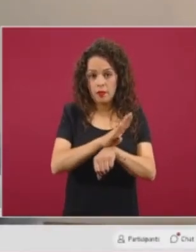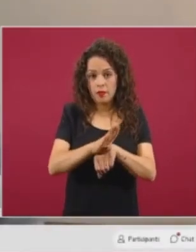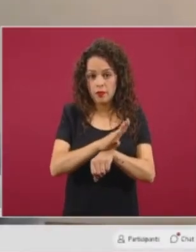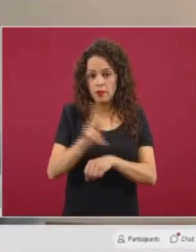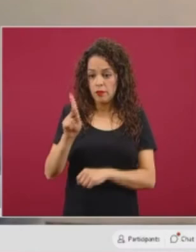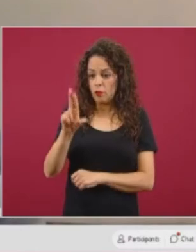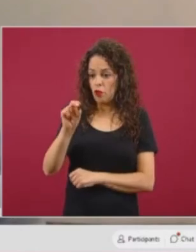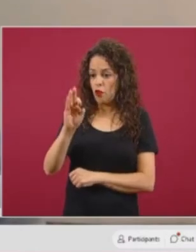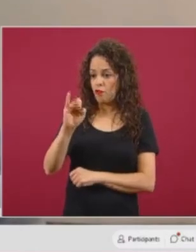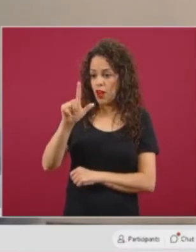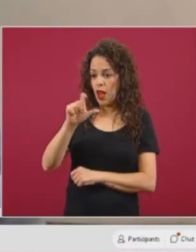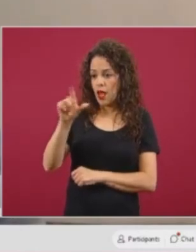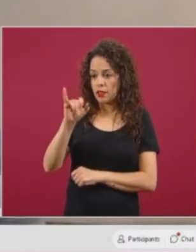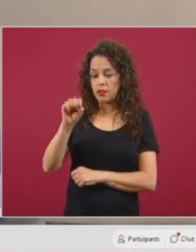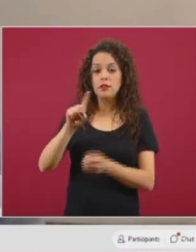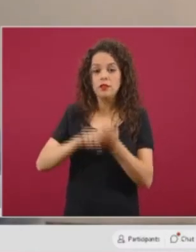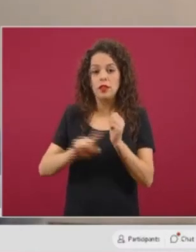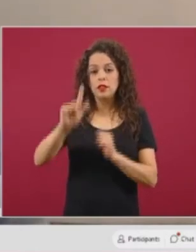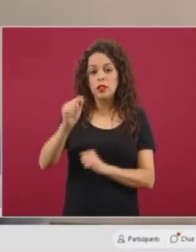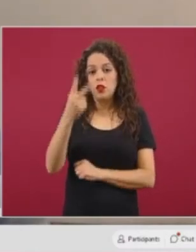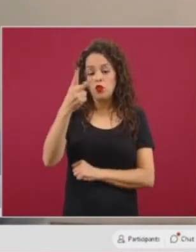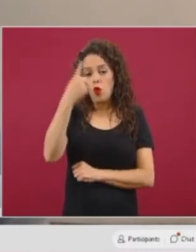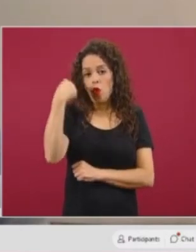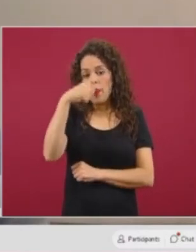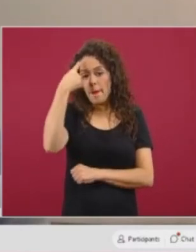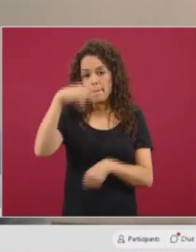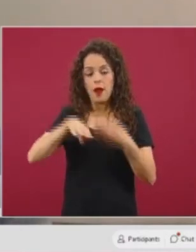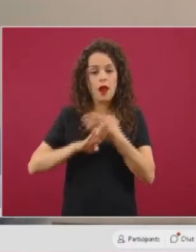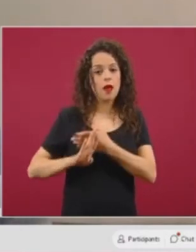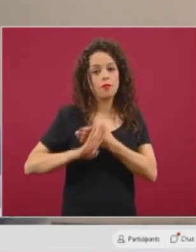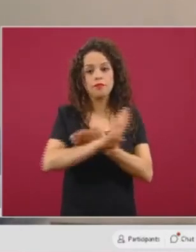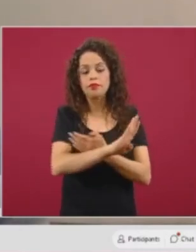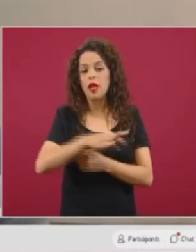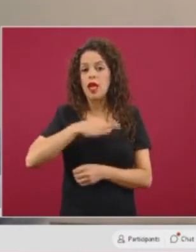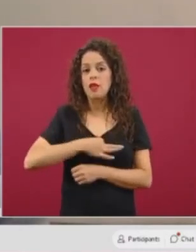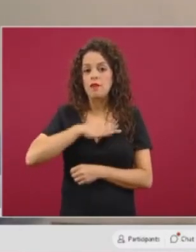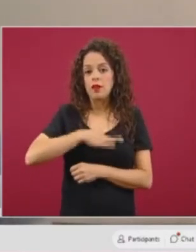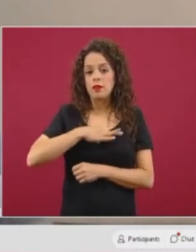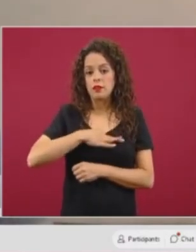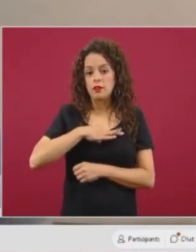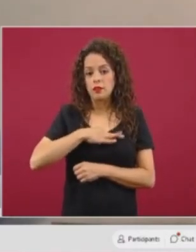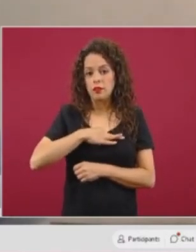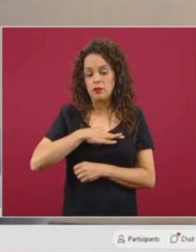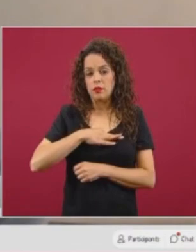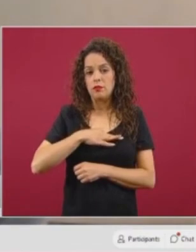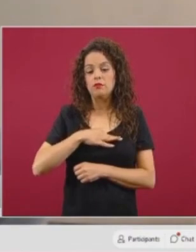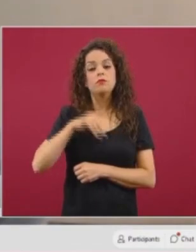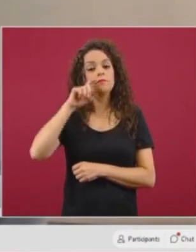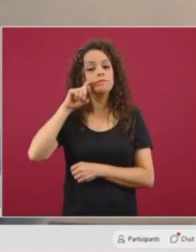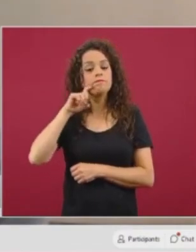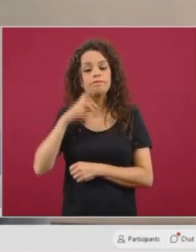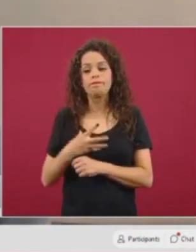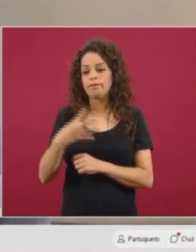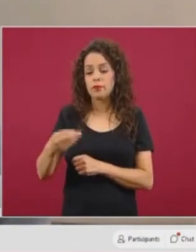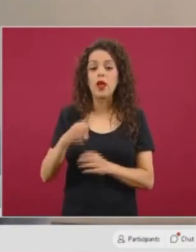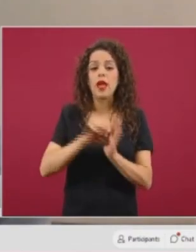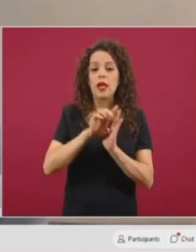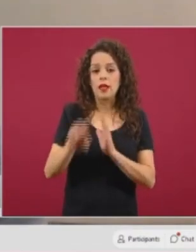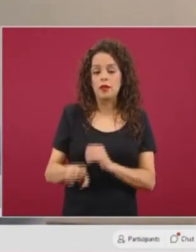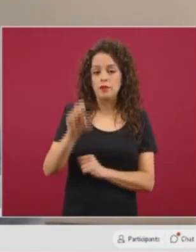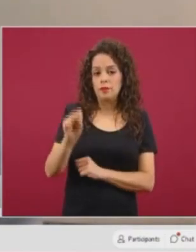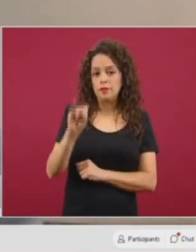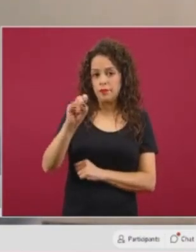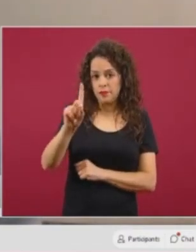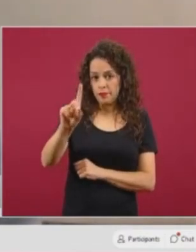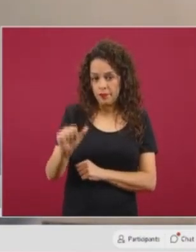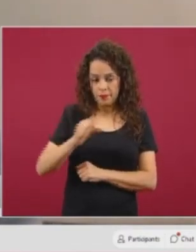profilaxis. Son 72 horas para prevenir una infección de transmisión sexual como es el VIH, pero también